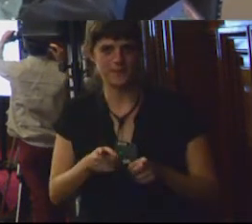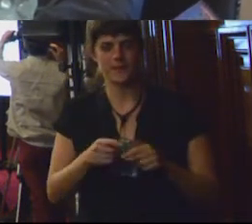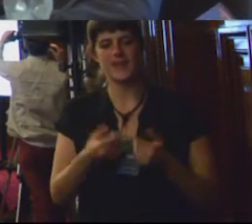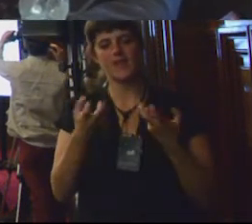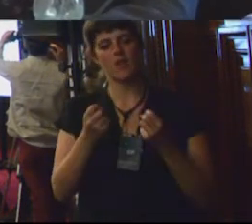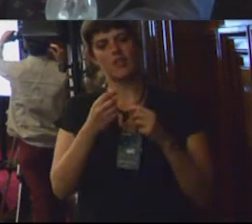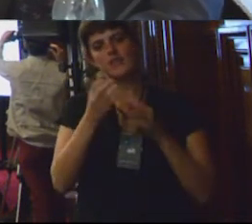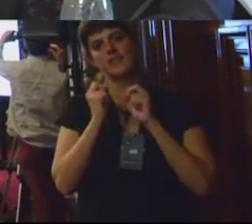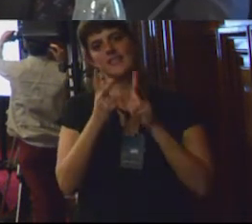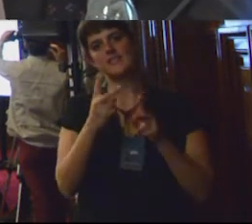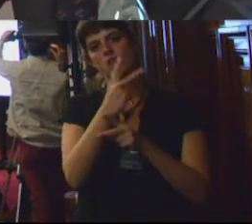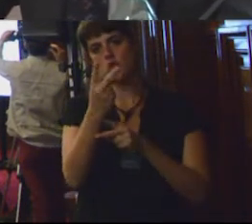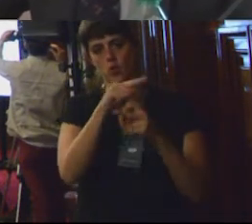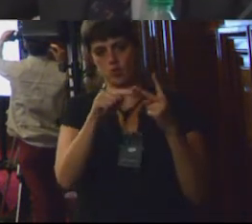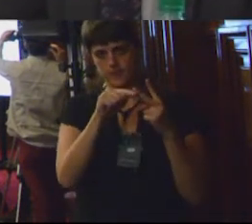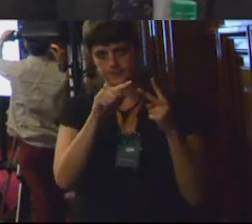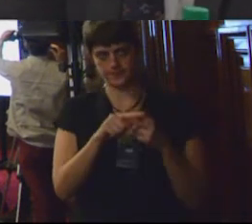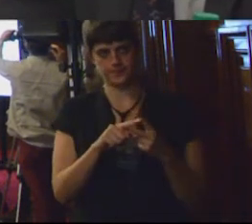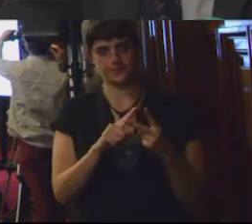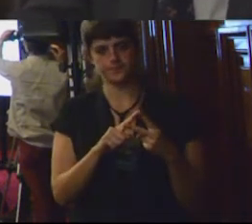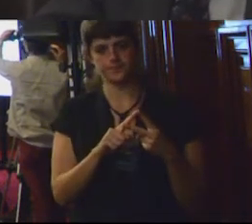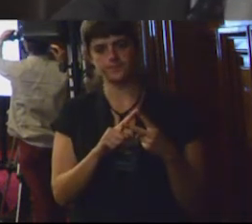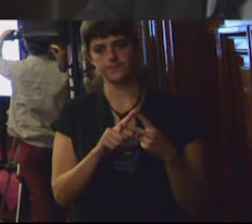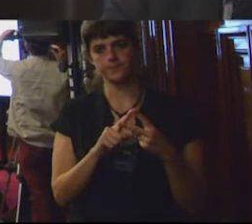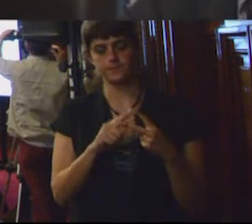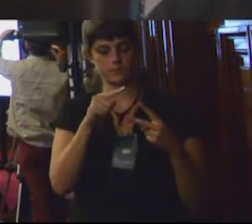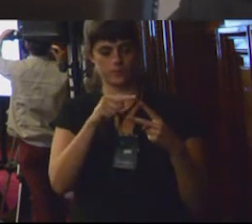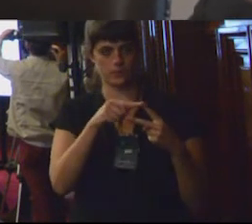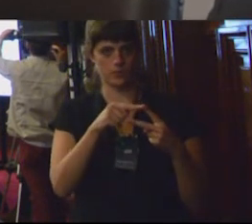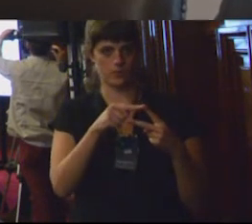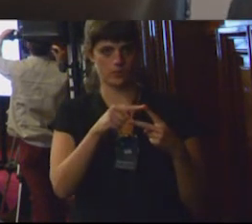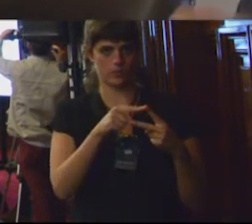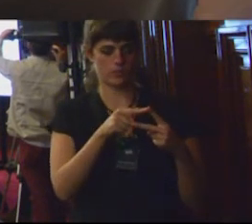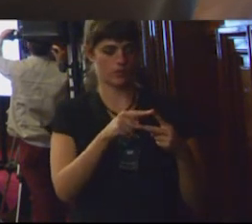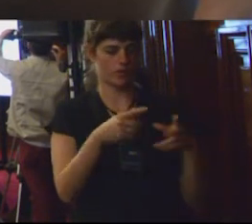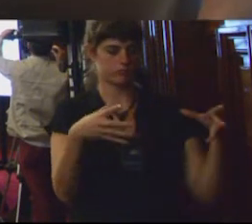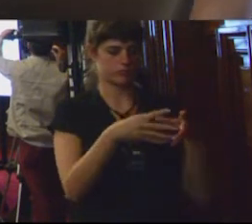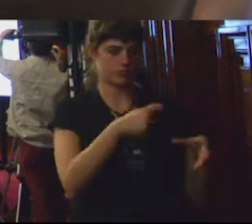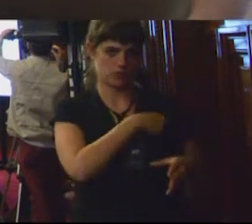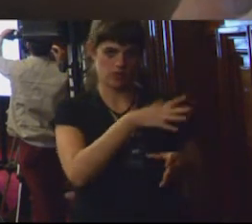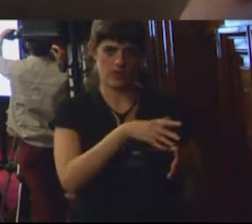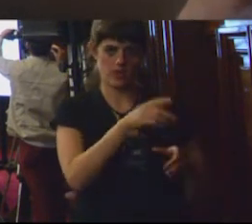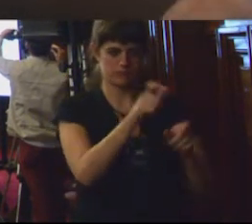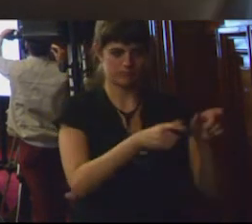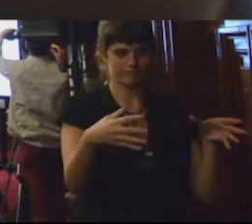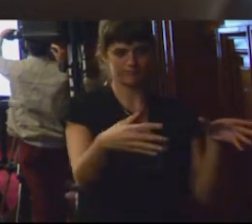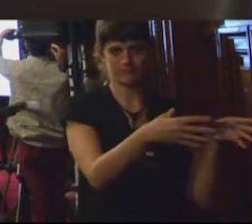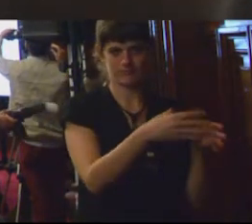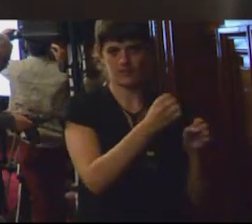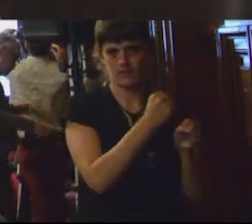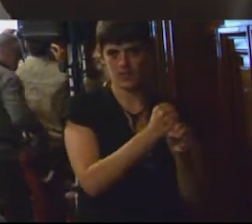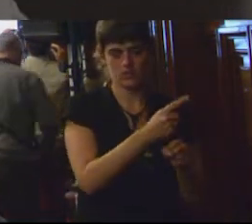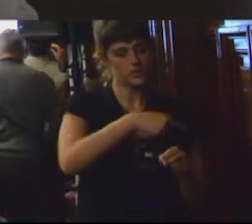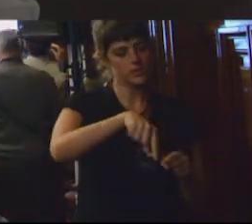precisiones. La sociedad civil, los peticionarios, han marcado un principio